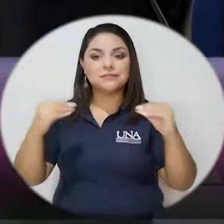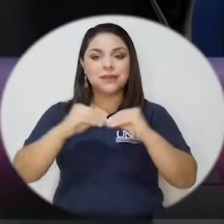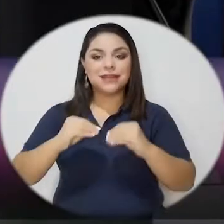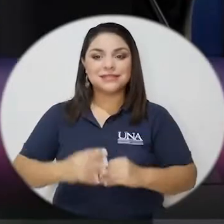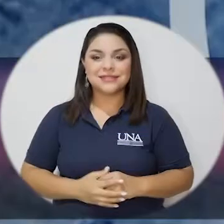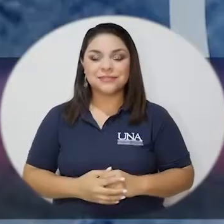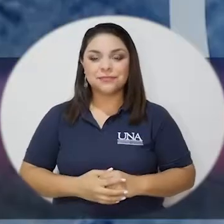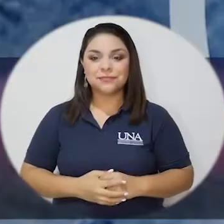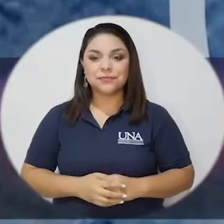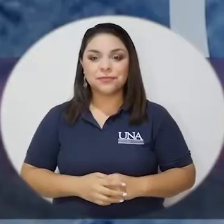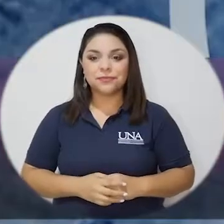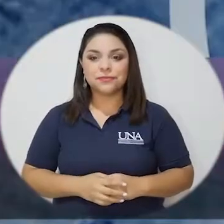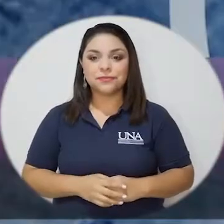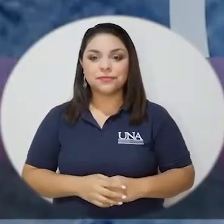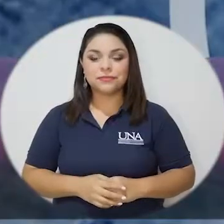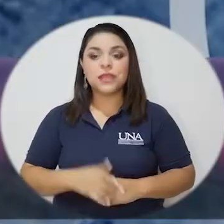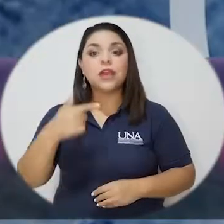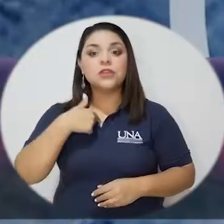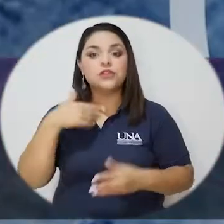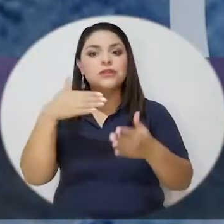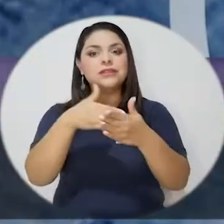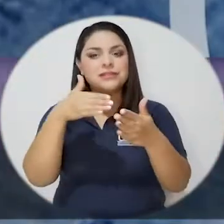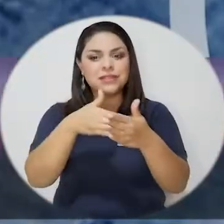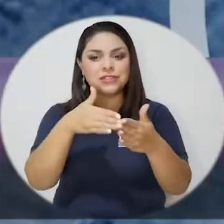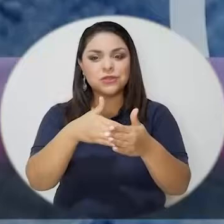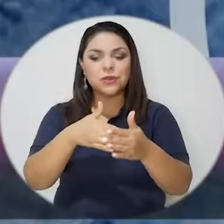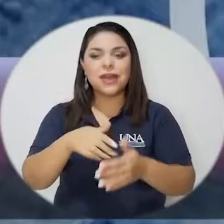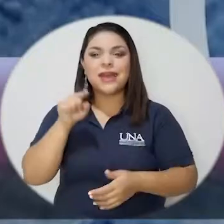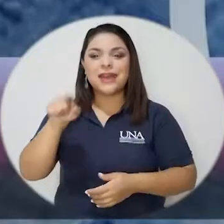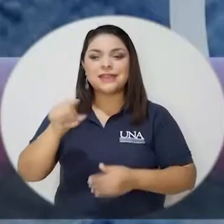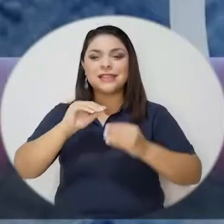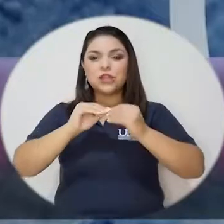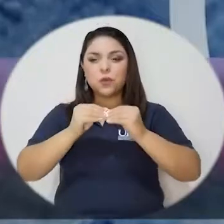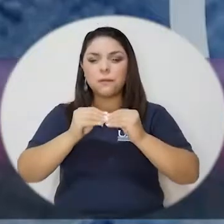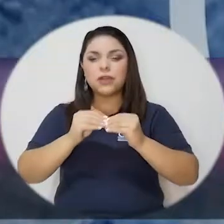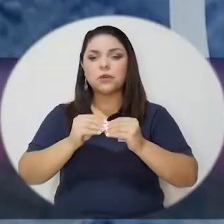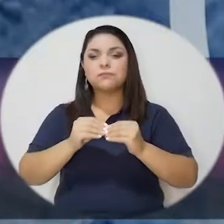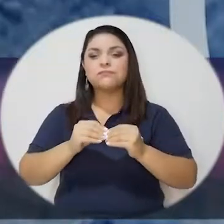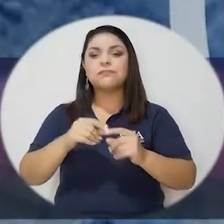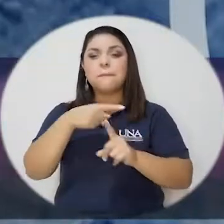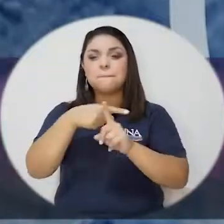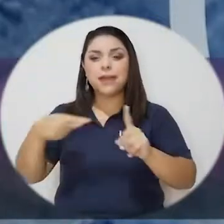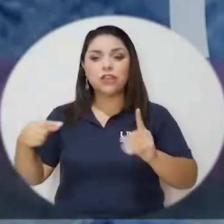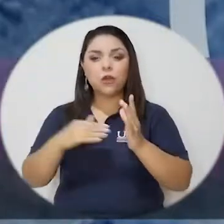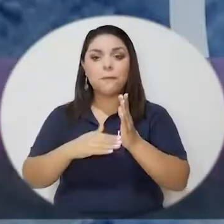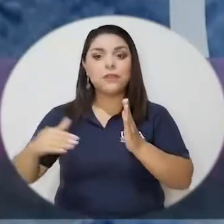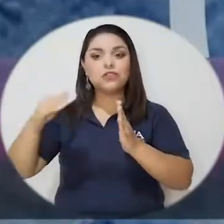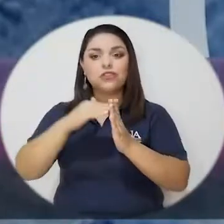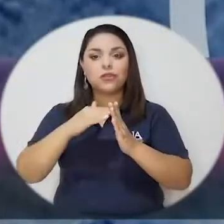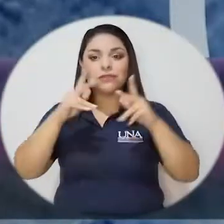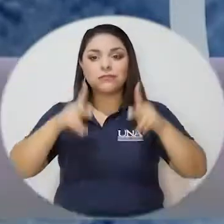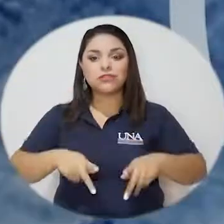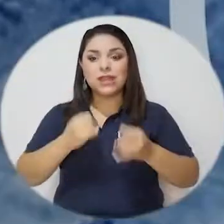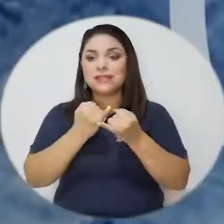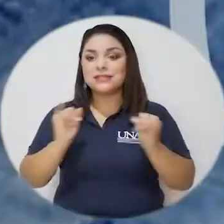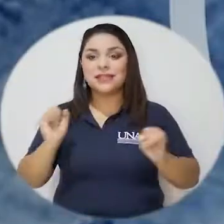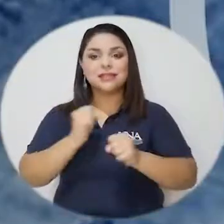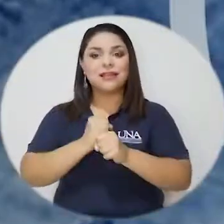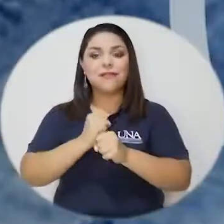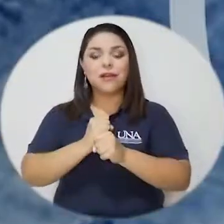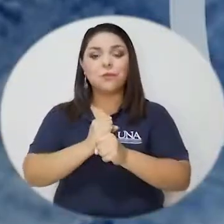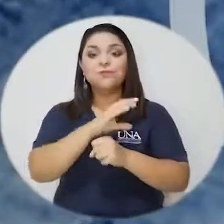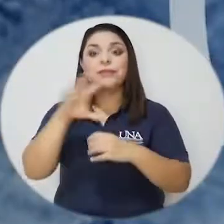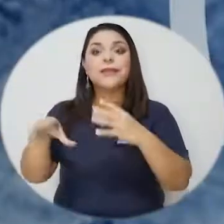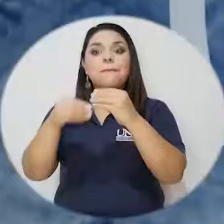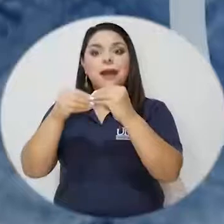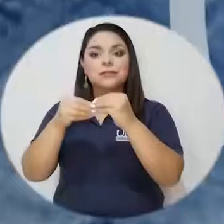Sí, yo insisto, ¿verdad?, en ese número de 500,000 de personas sin trabajo y más importante aún si tomamos en cuenta, como